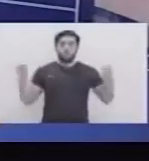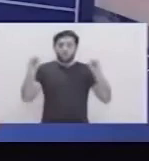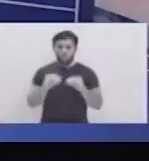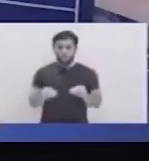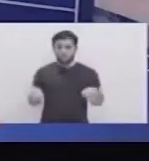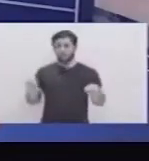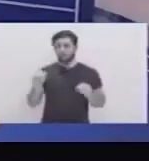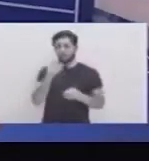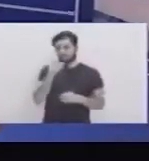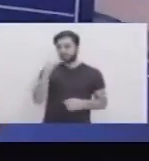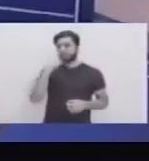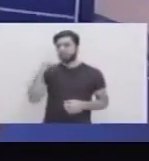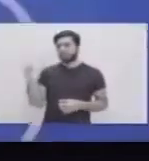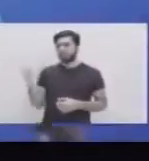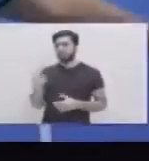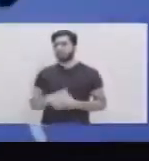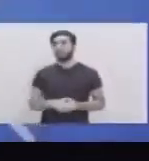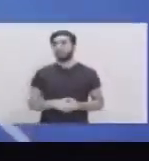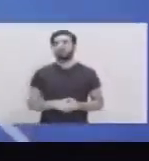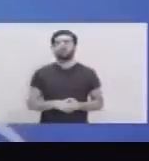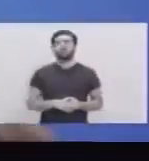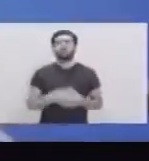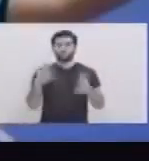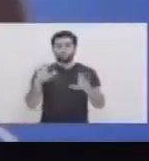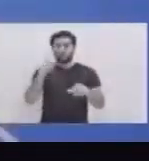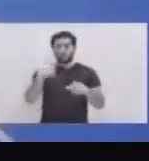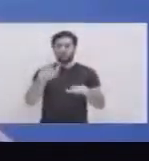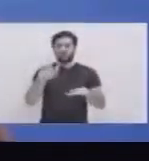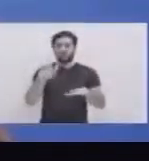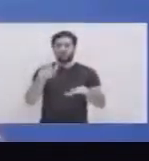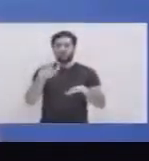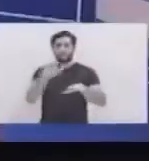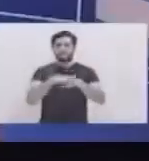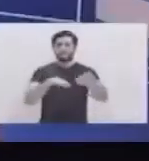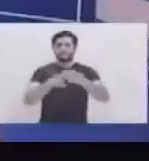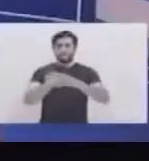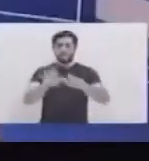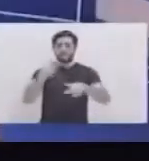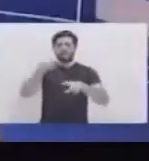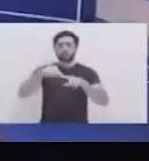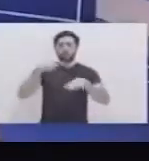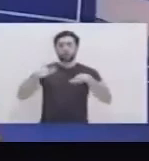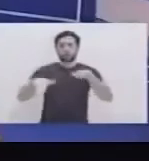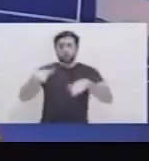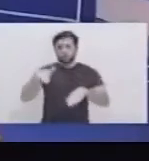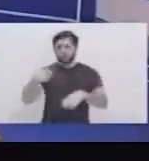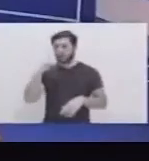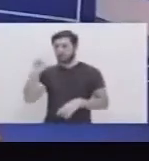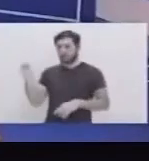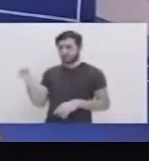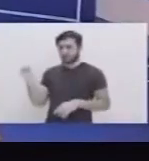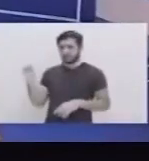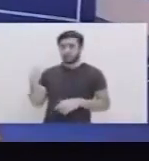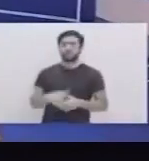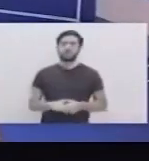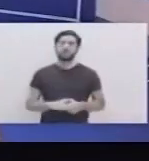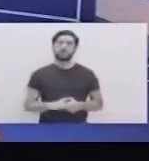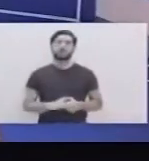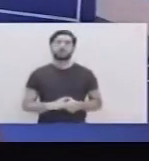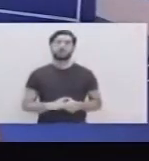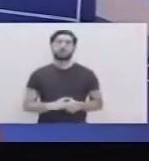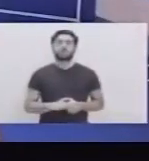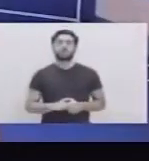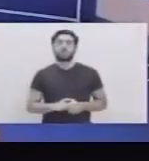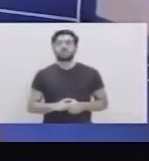Sigo de mi movilidad articular. Voy tocando talones, de modo que